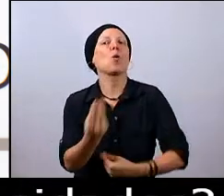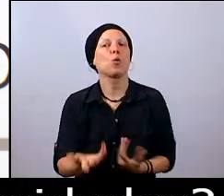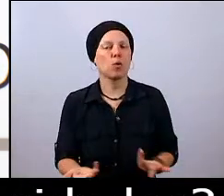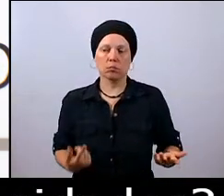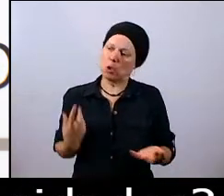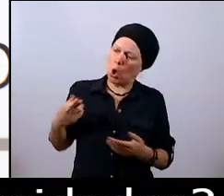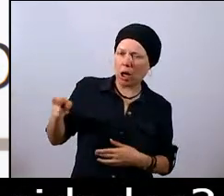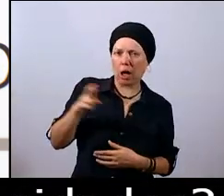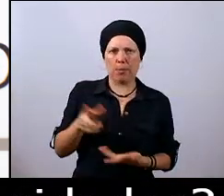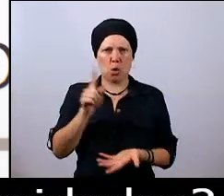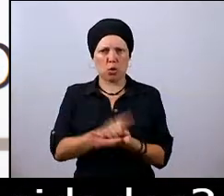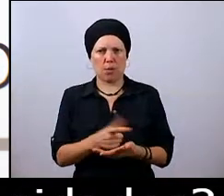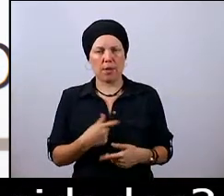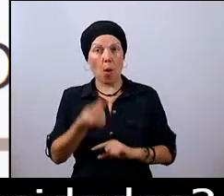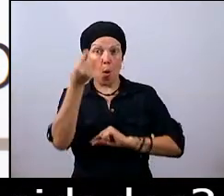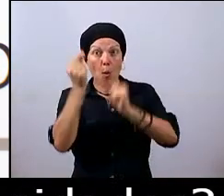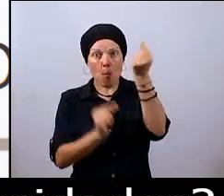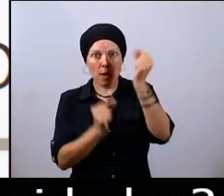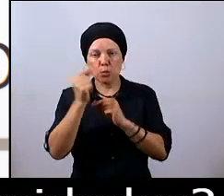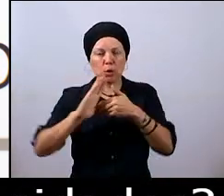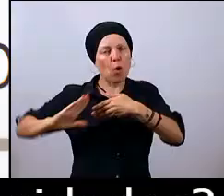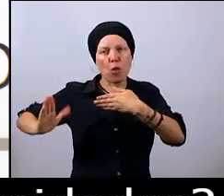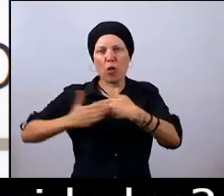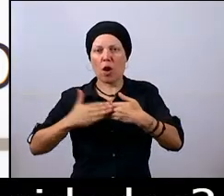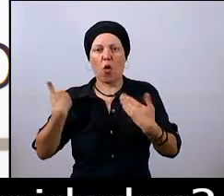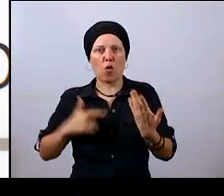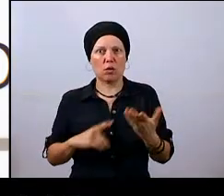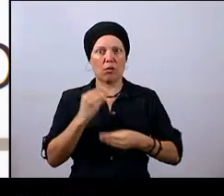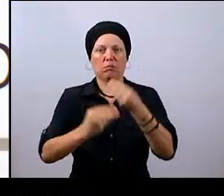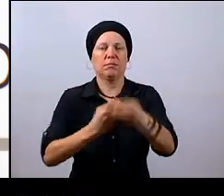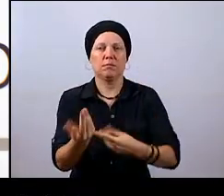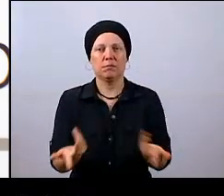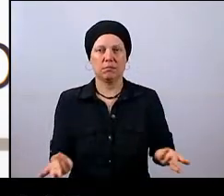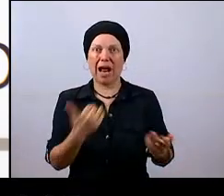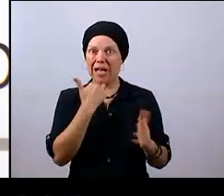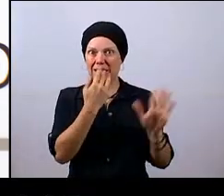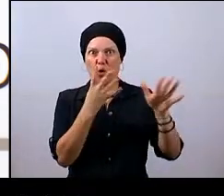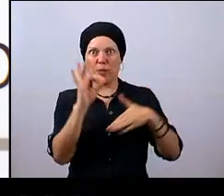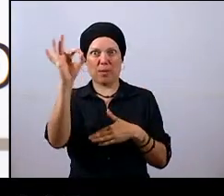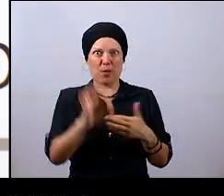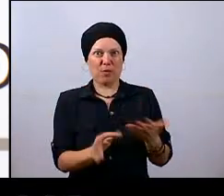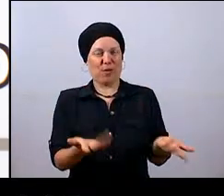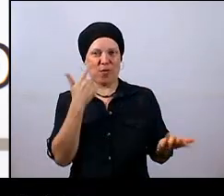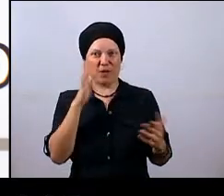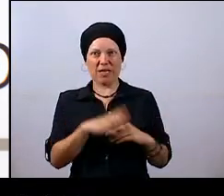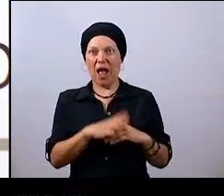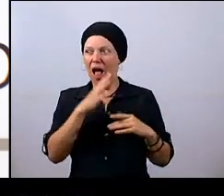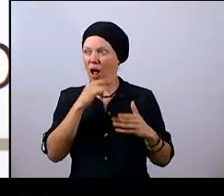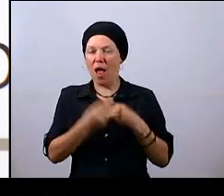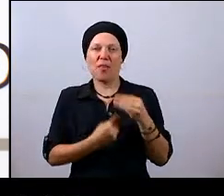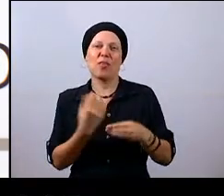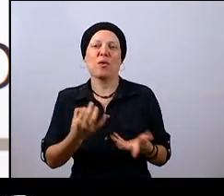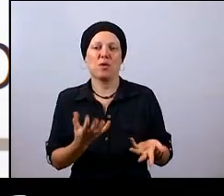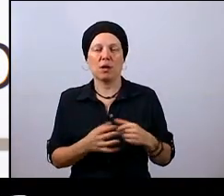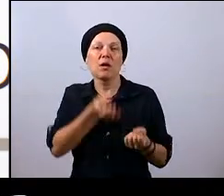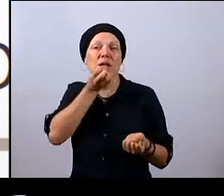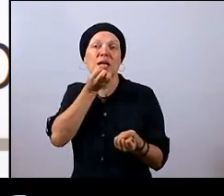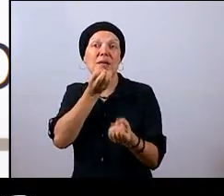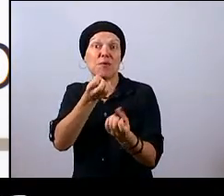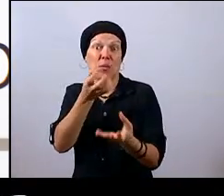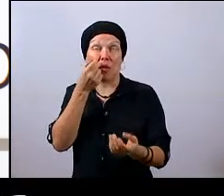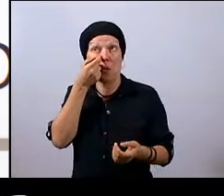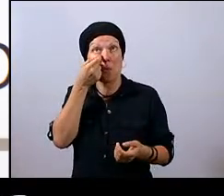Vuelvo a insistir, el presupuesto cerrado llega a una ejecución casi de un 90%. Lo que están haciendo es trasladar una